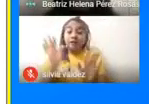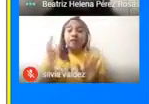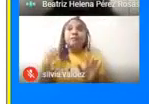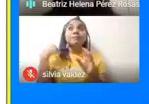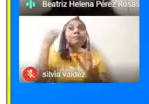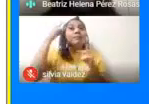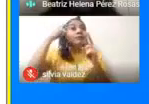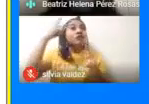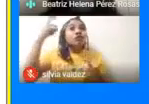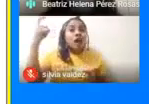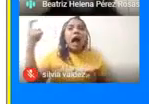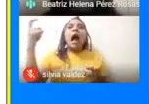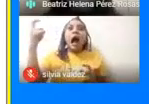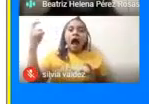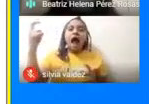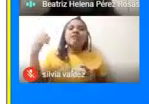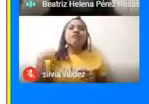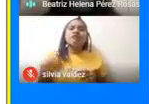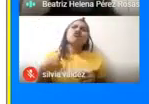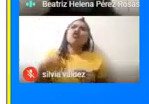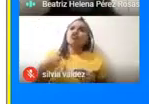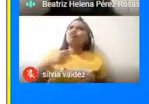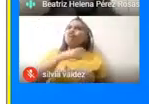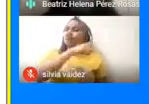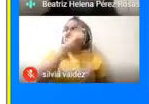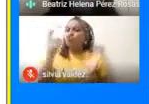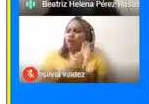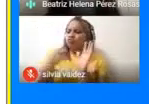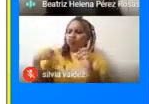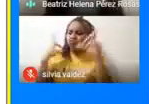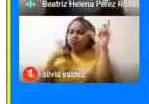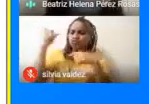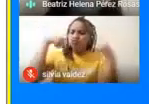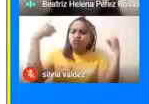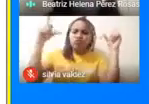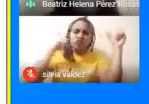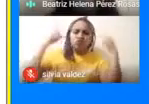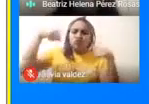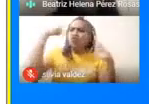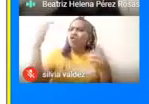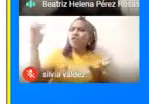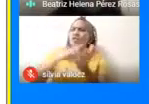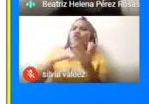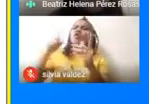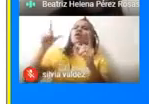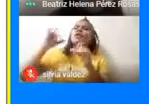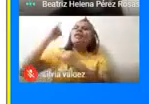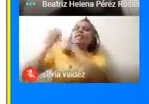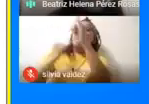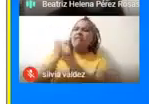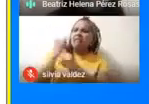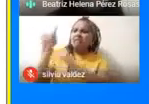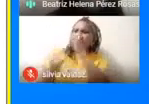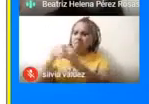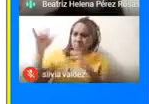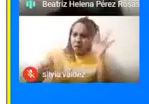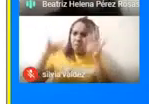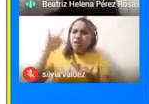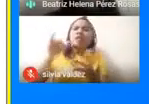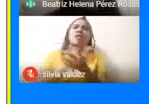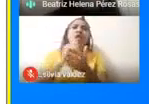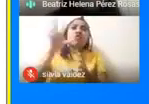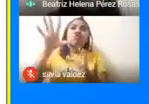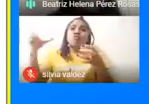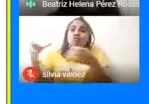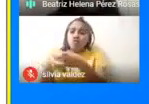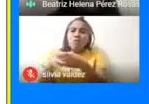soñamos con el ejercicio de soy totalmente turístico y voy a traer solo turistas internacionales y tal vez de pronto el nicho de mercado